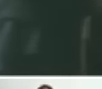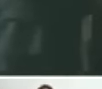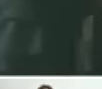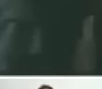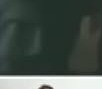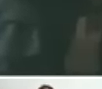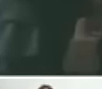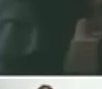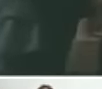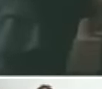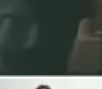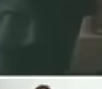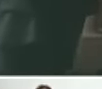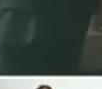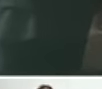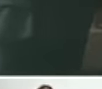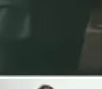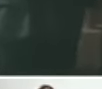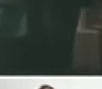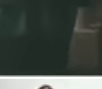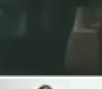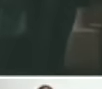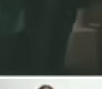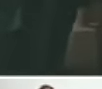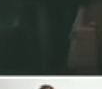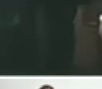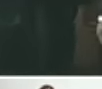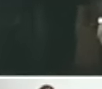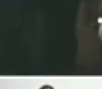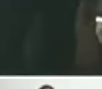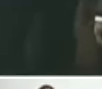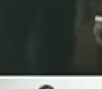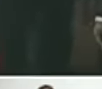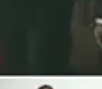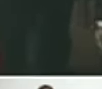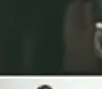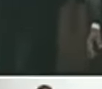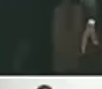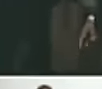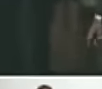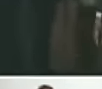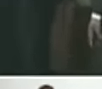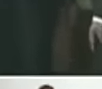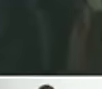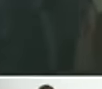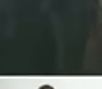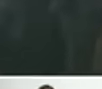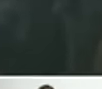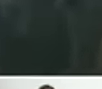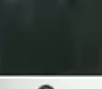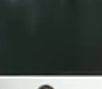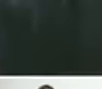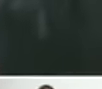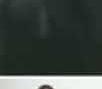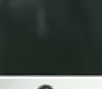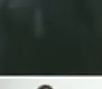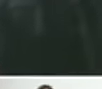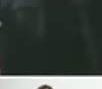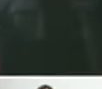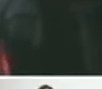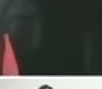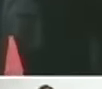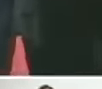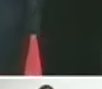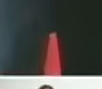agradecido también al pueblo venezolano por sumarse a este referendo consultivo, el número 7 que se realiza en nuestro país en